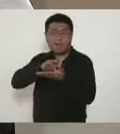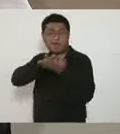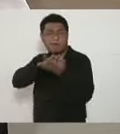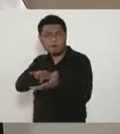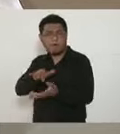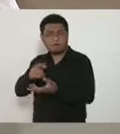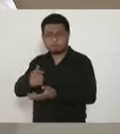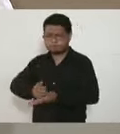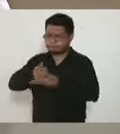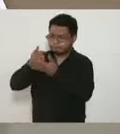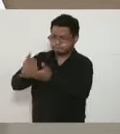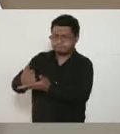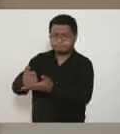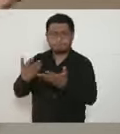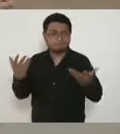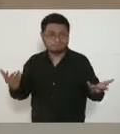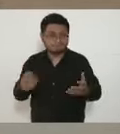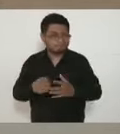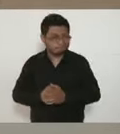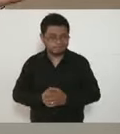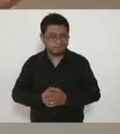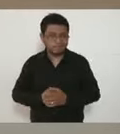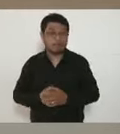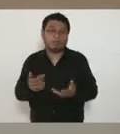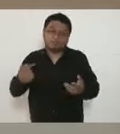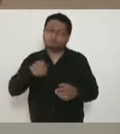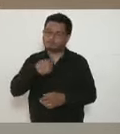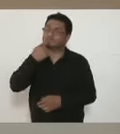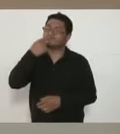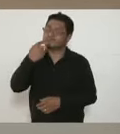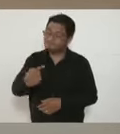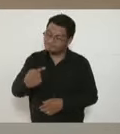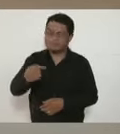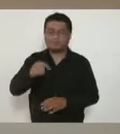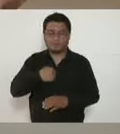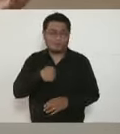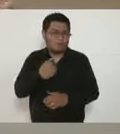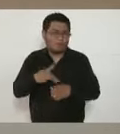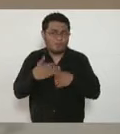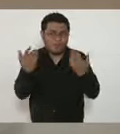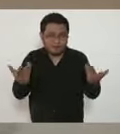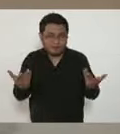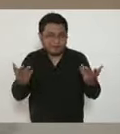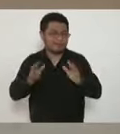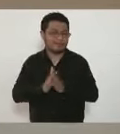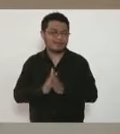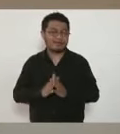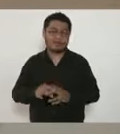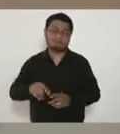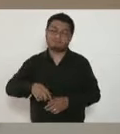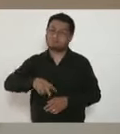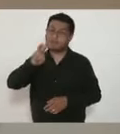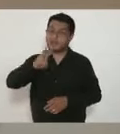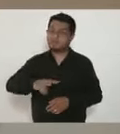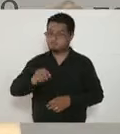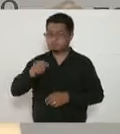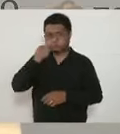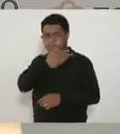pública. Tan es así, lo repito porque es muy